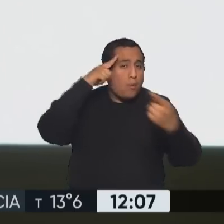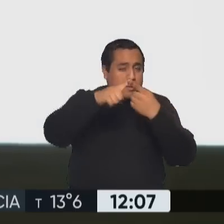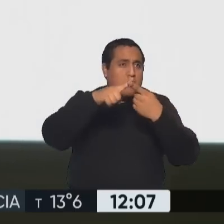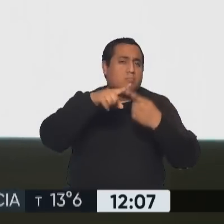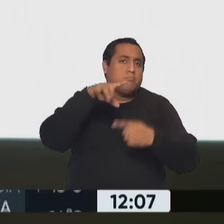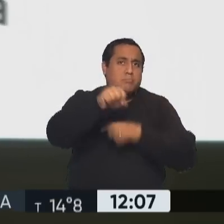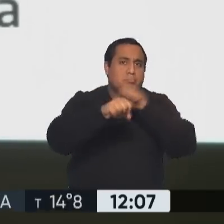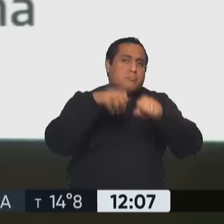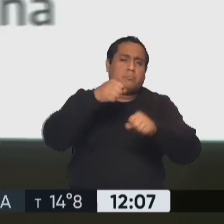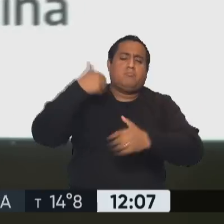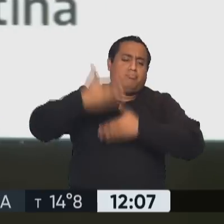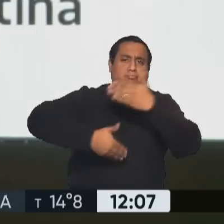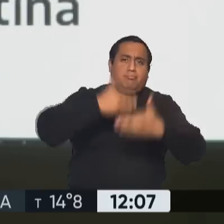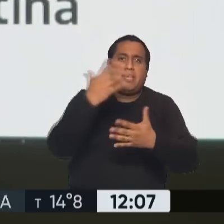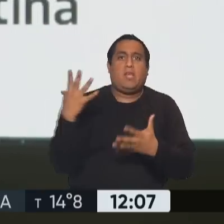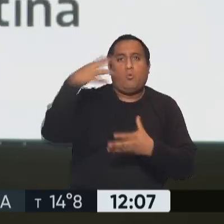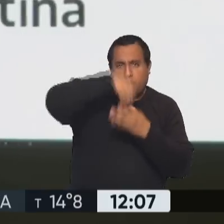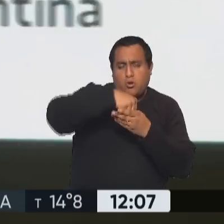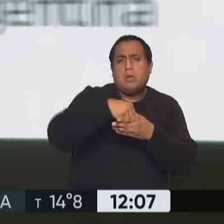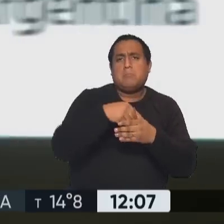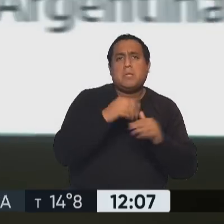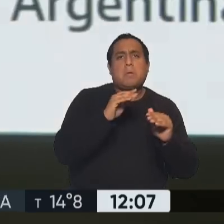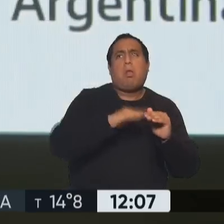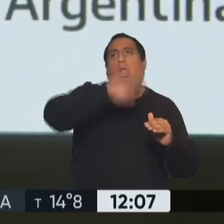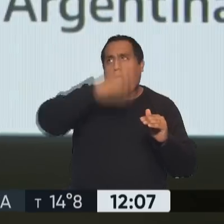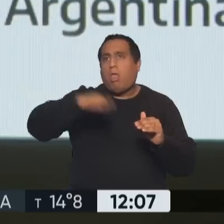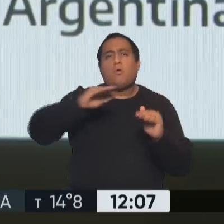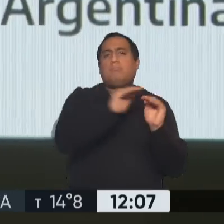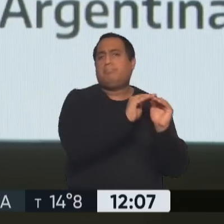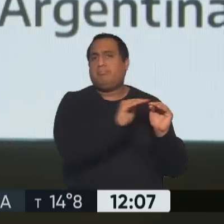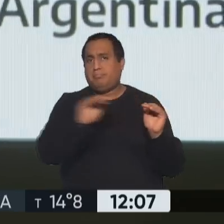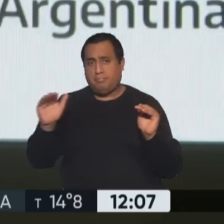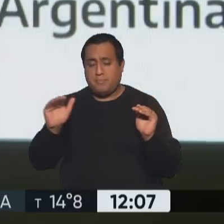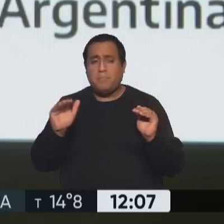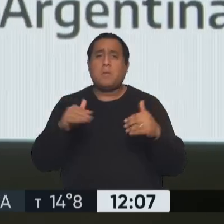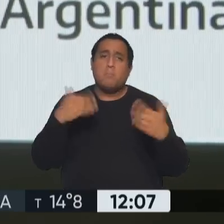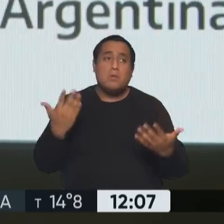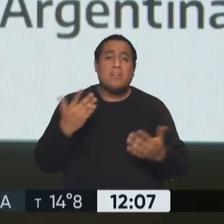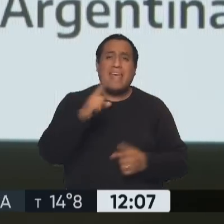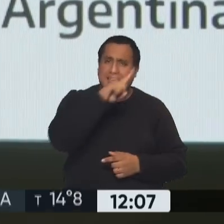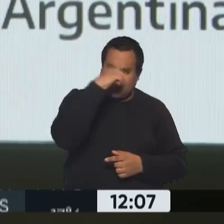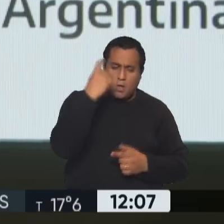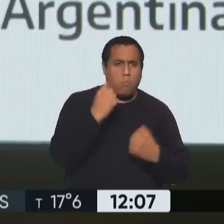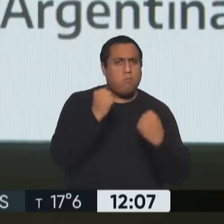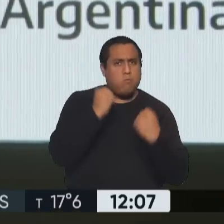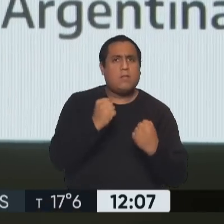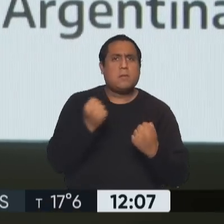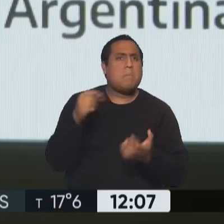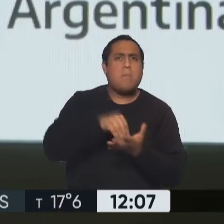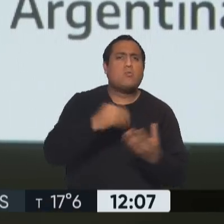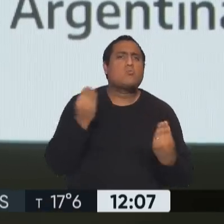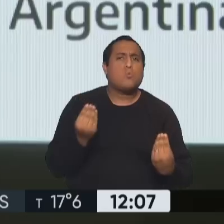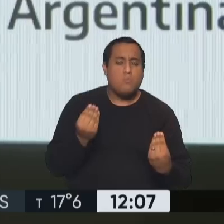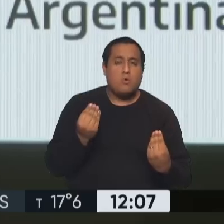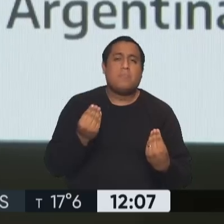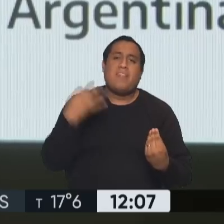de crecer con inclusión y estabilidad. Y para que el Estado tenga más fuerza, hay ciertas condiciones